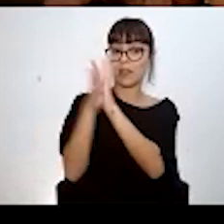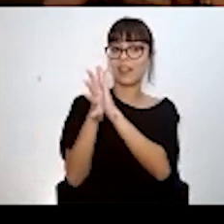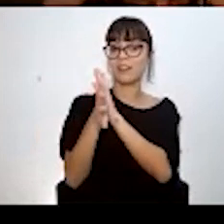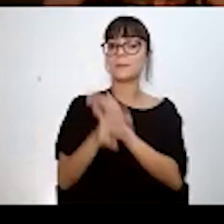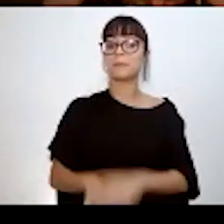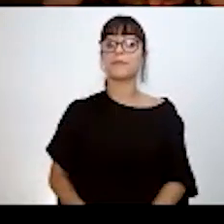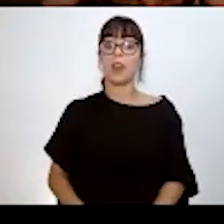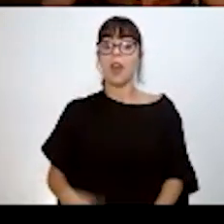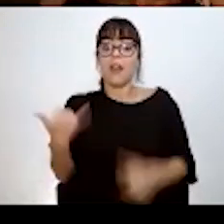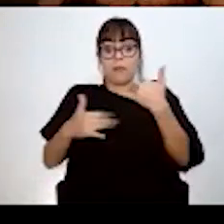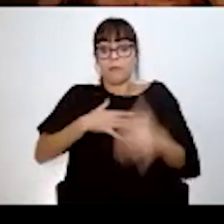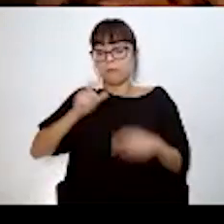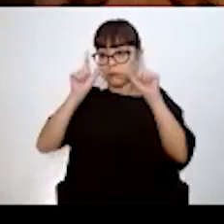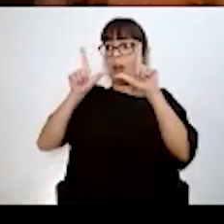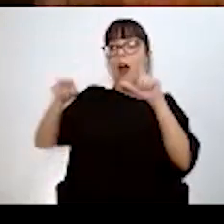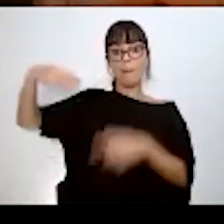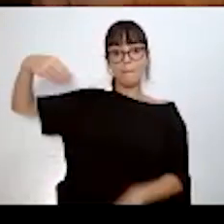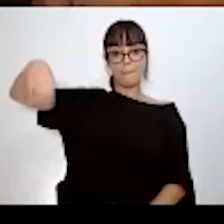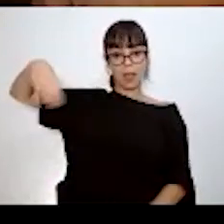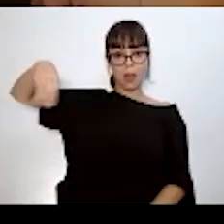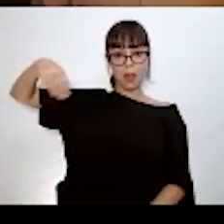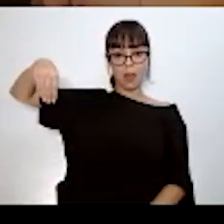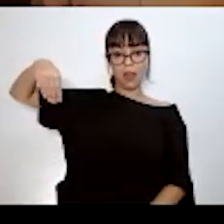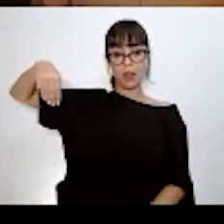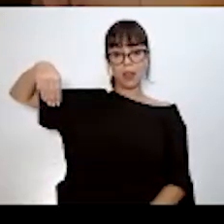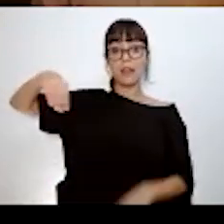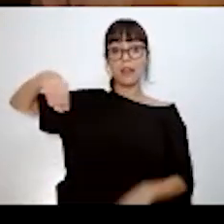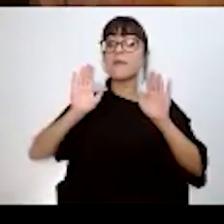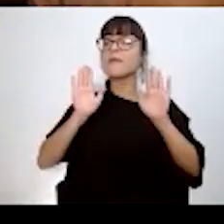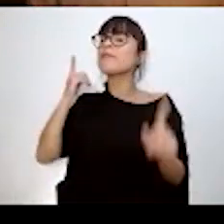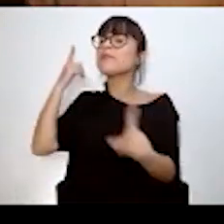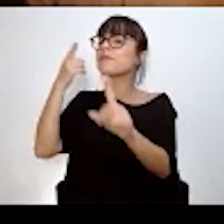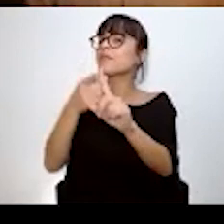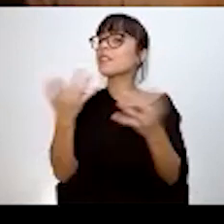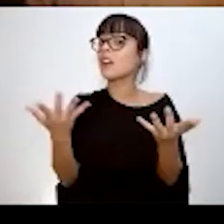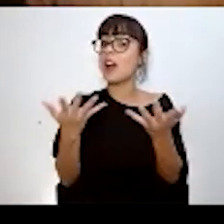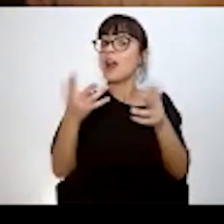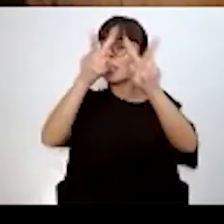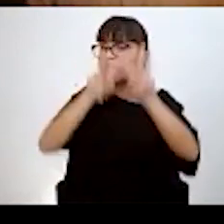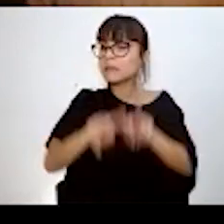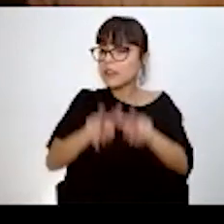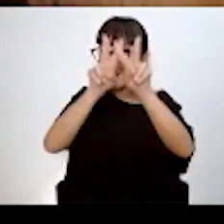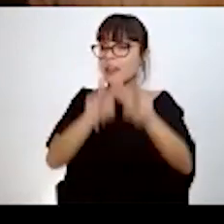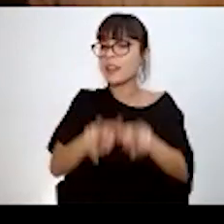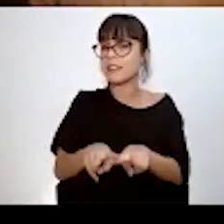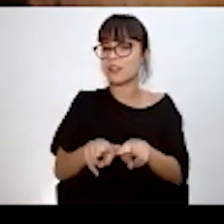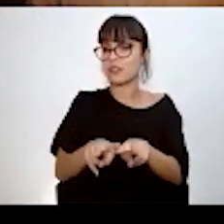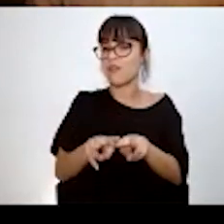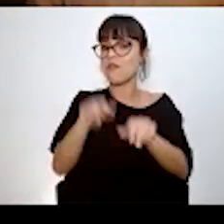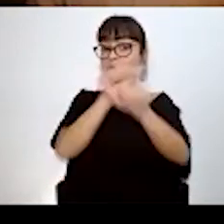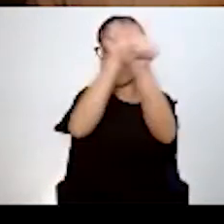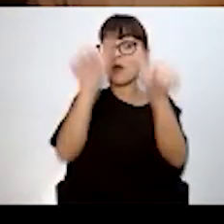pera. Bueno, pero a nosotros lo que nos interesa es tener un modelo de análisis que tiene la virtud de generar un